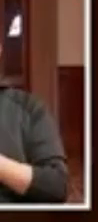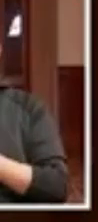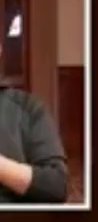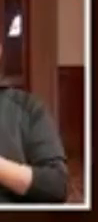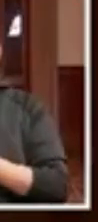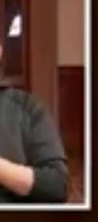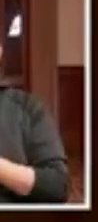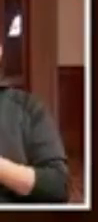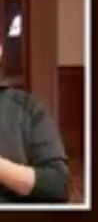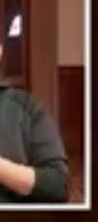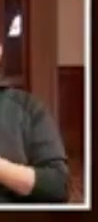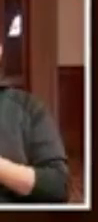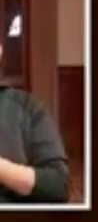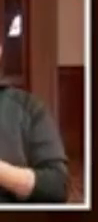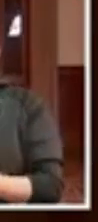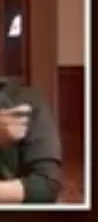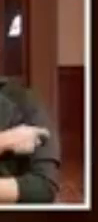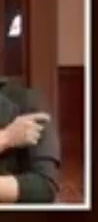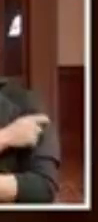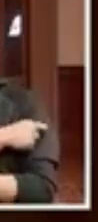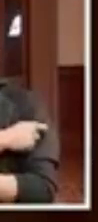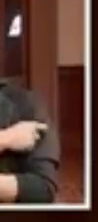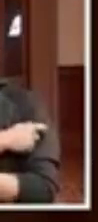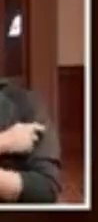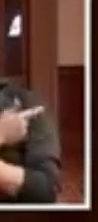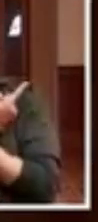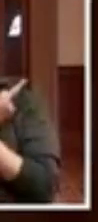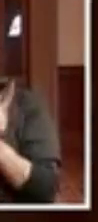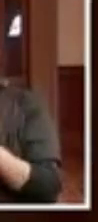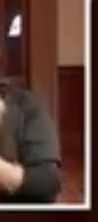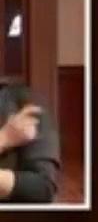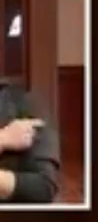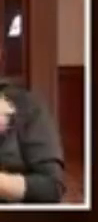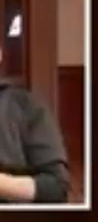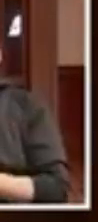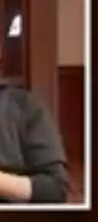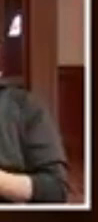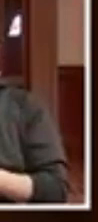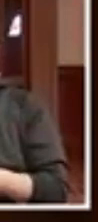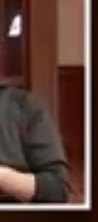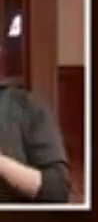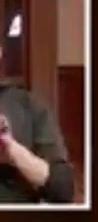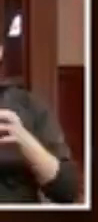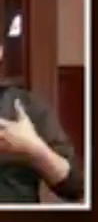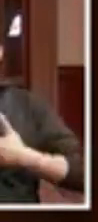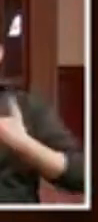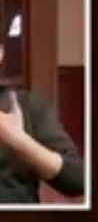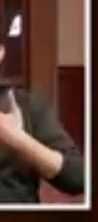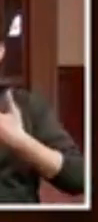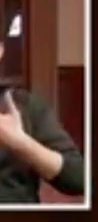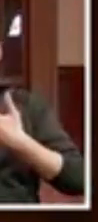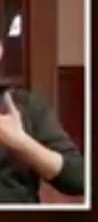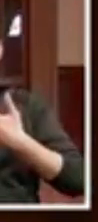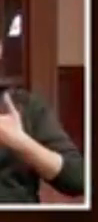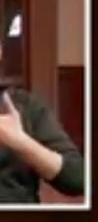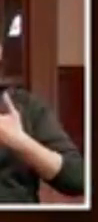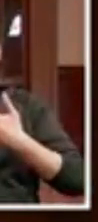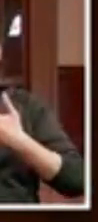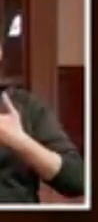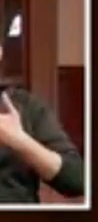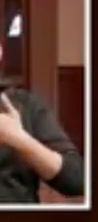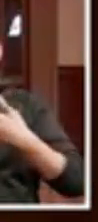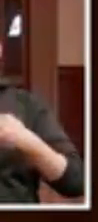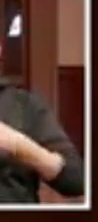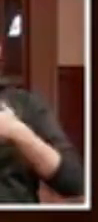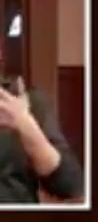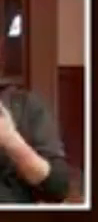nuevo león registró 177 casos positivos de kobe 19 con los que el estado alcanzó los 170 mil